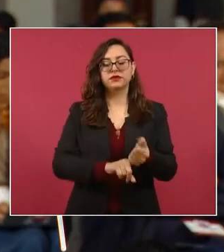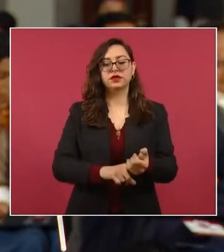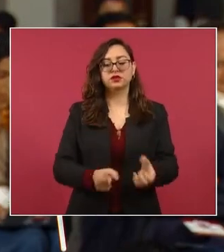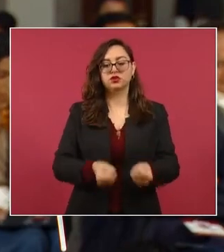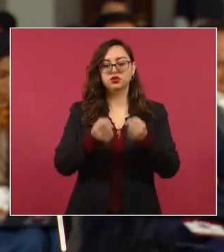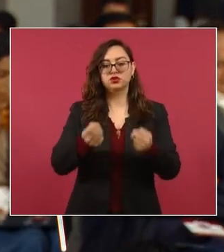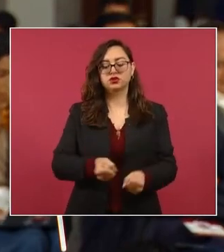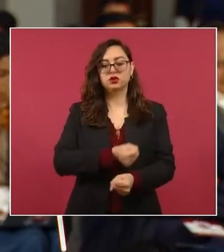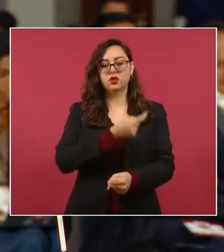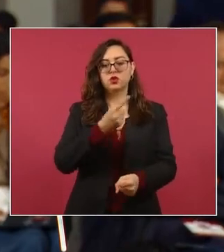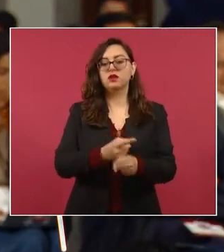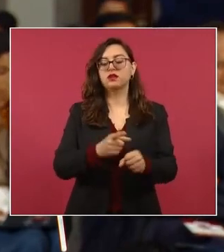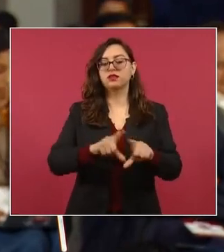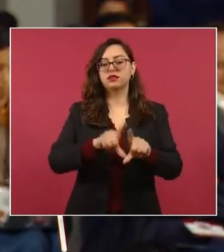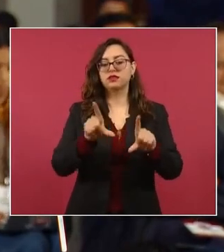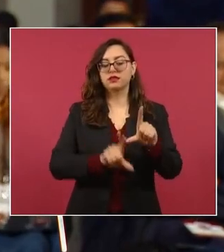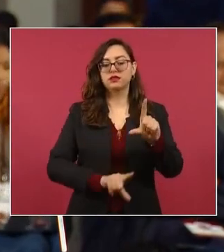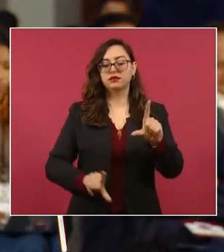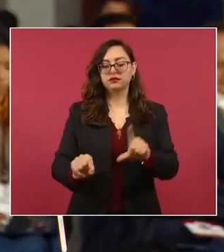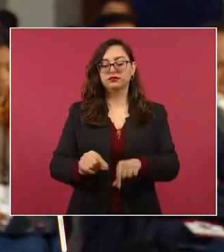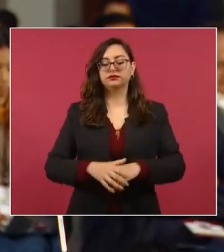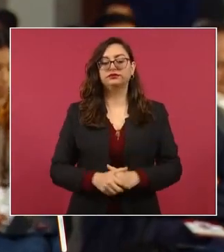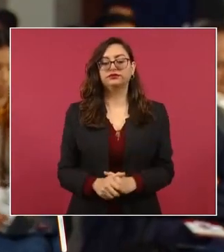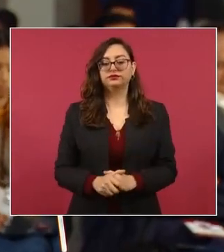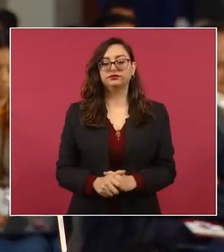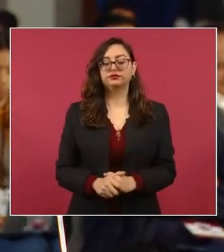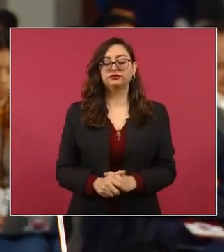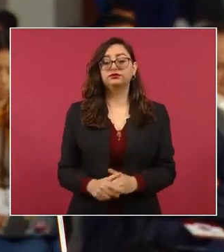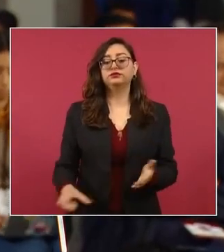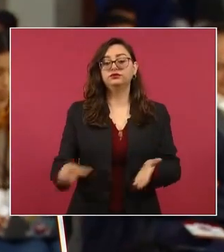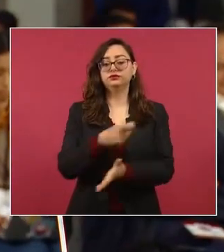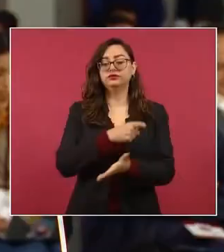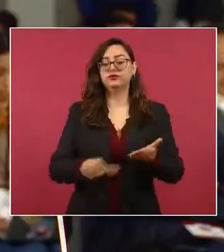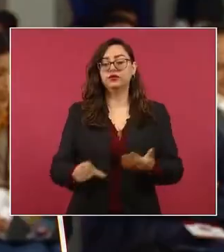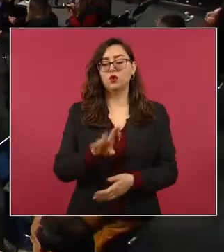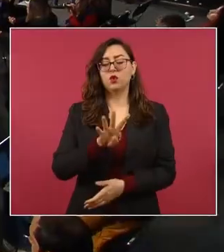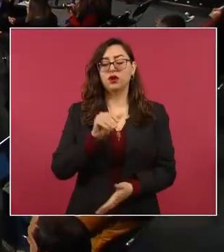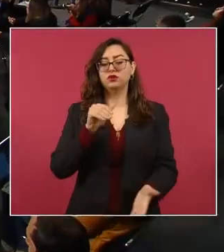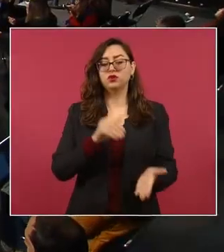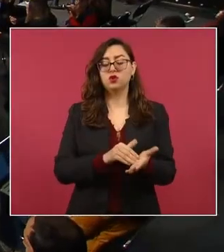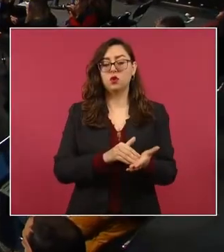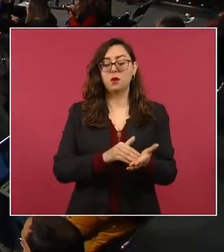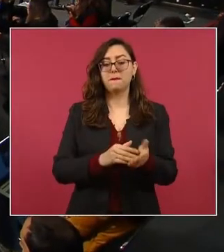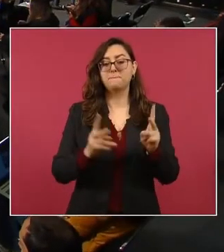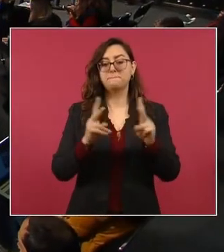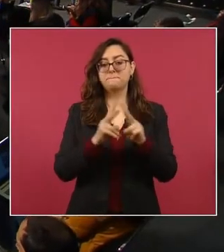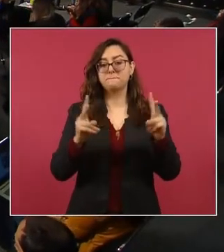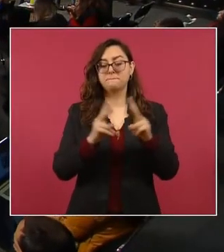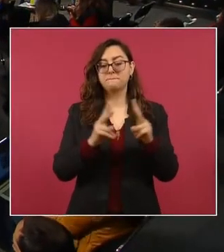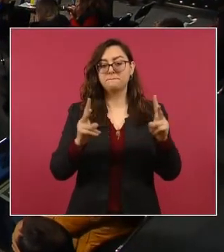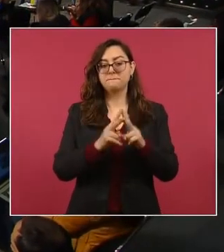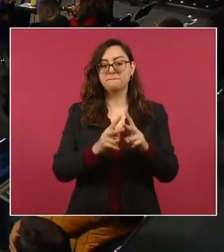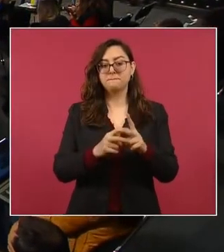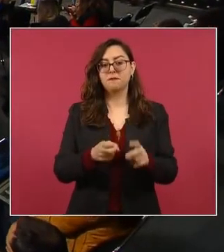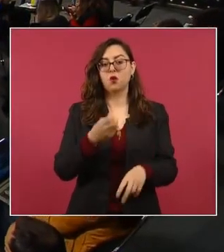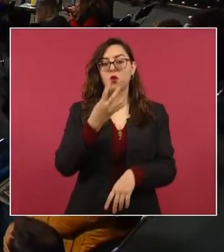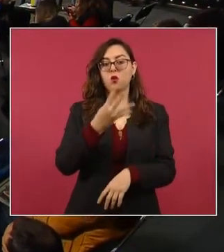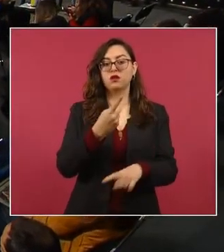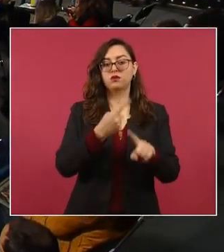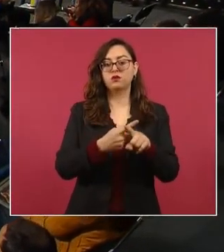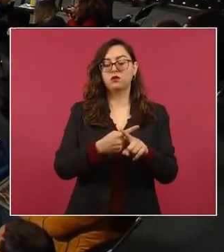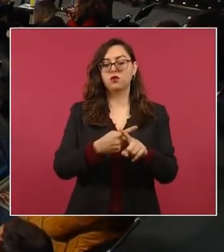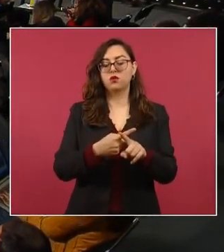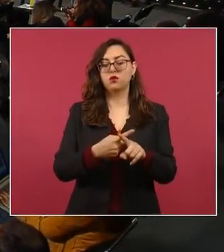Seguridad Nacional 2022, y la adquisición de 4.509 unidades de camionetas tipo pickup 4x4, doble